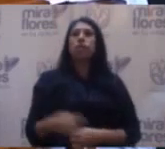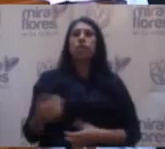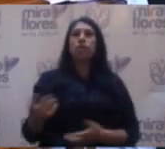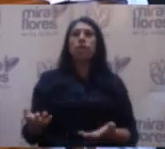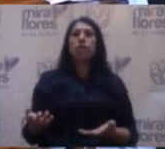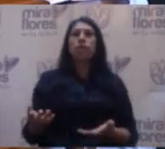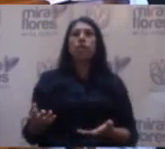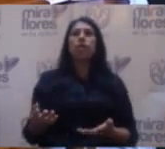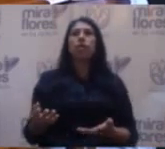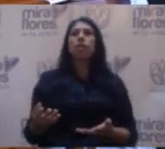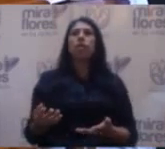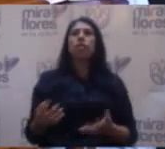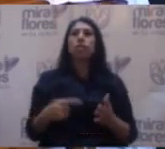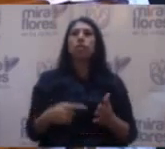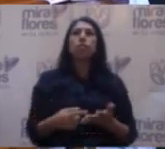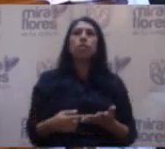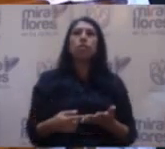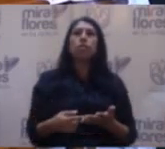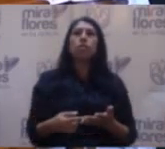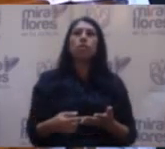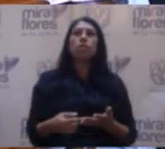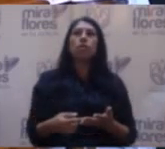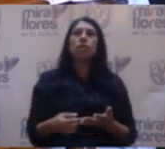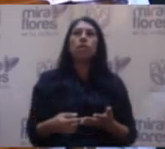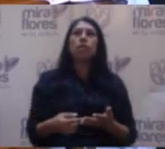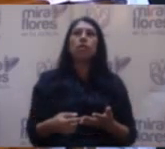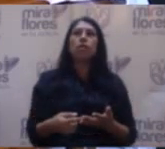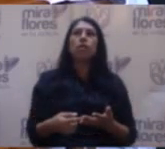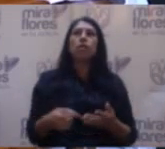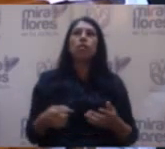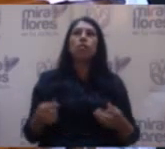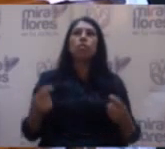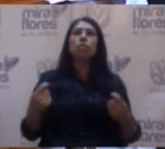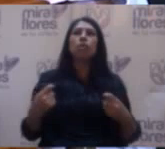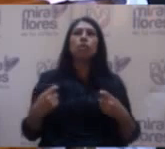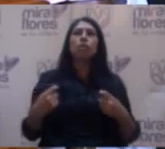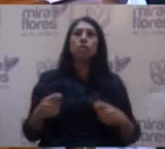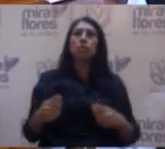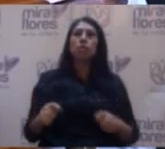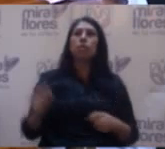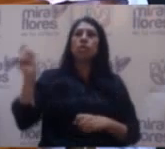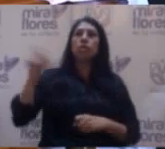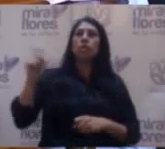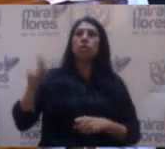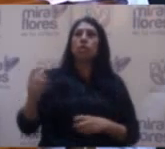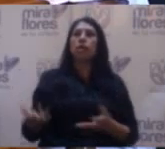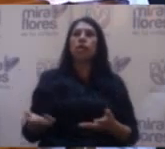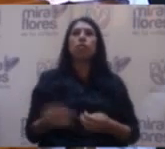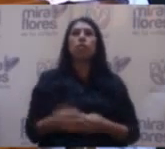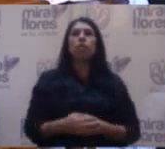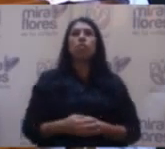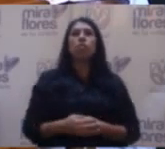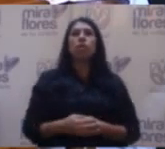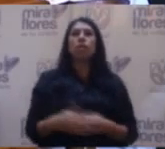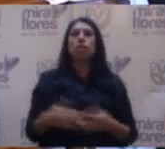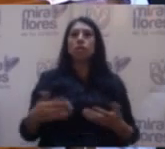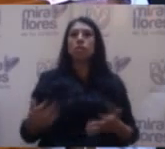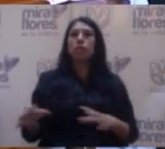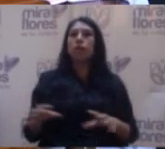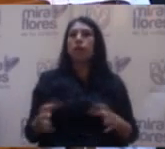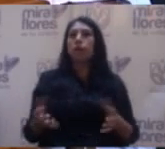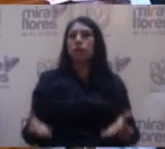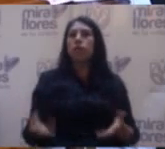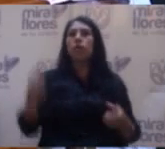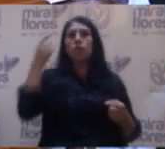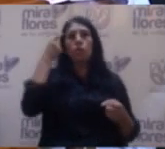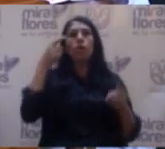manifestaba que debería hacerse los esfuerzos necesarios para poder, de una vez por todas, llegar a un